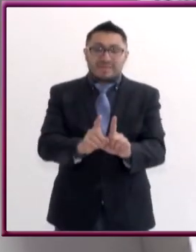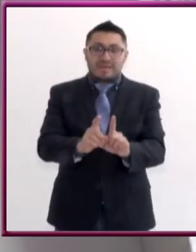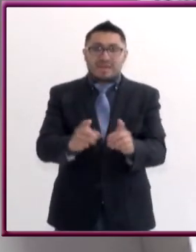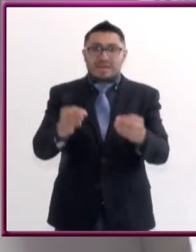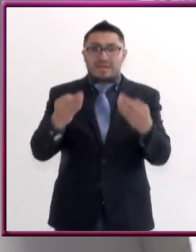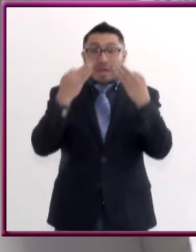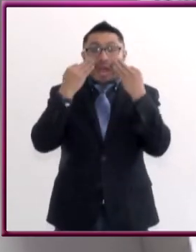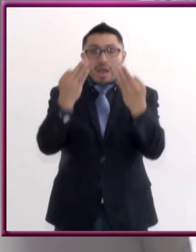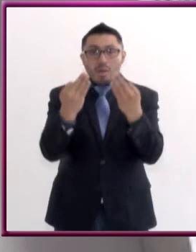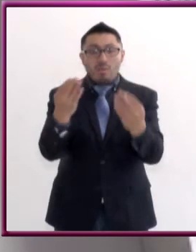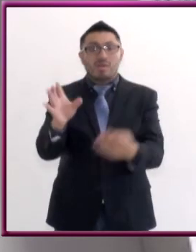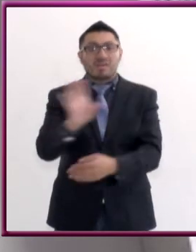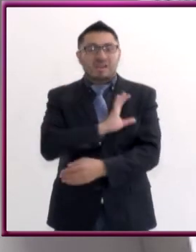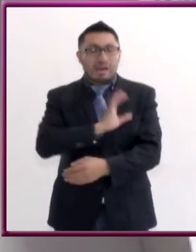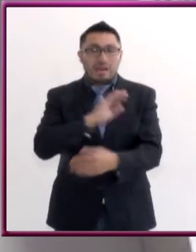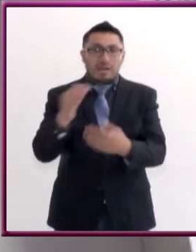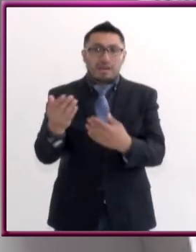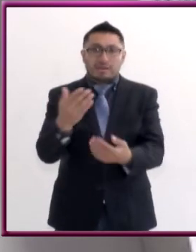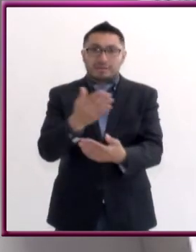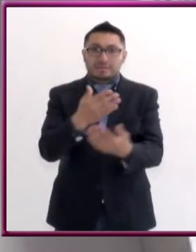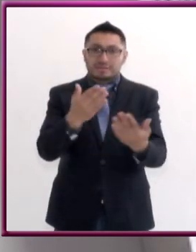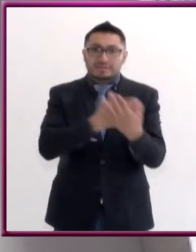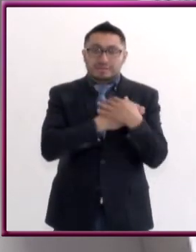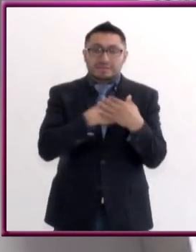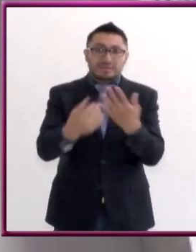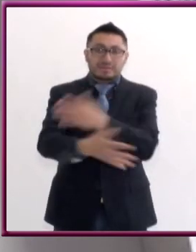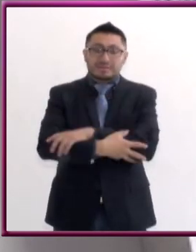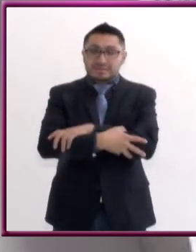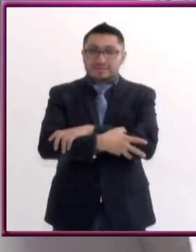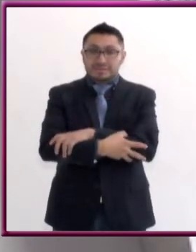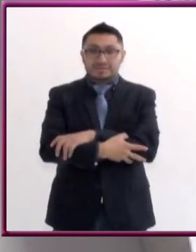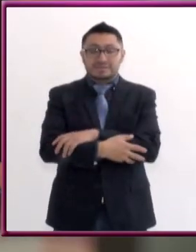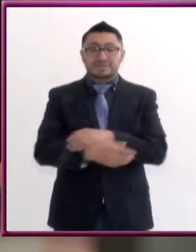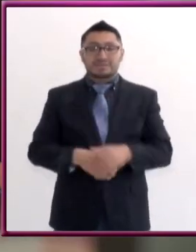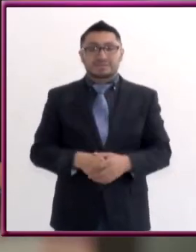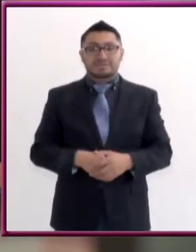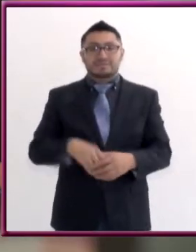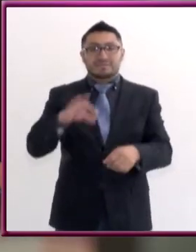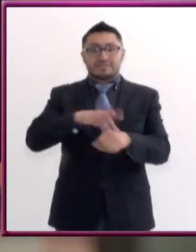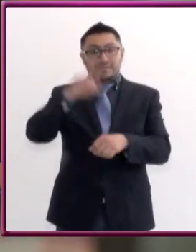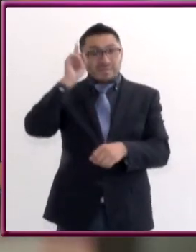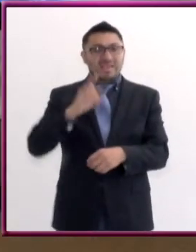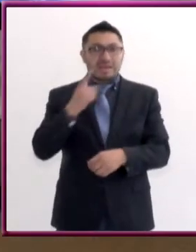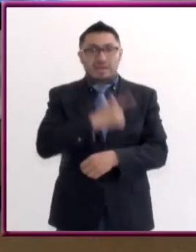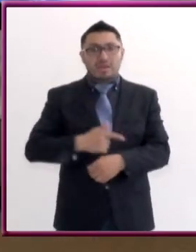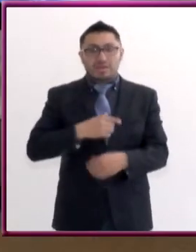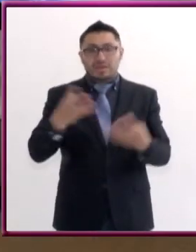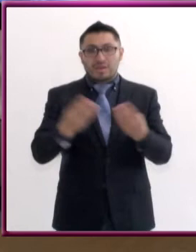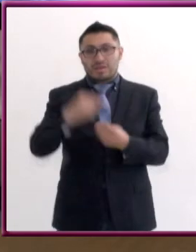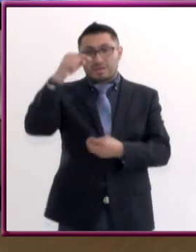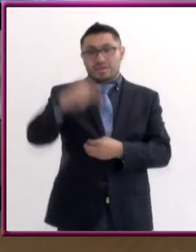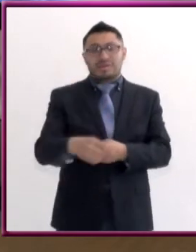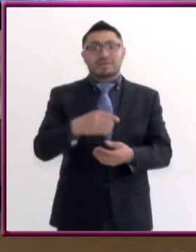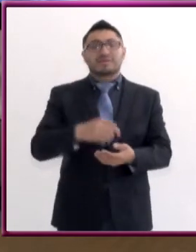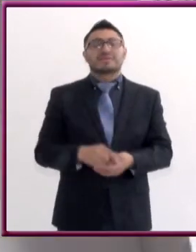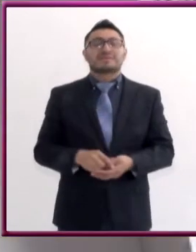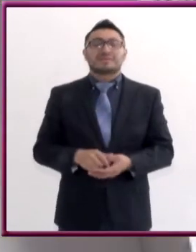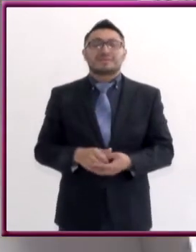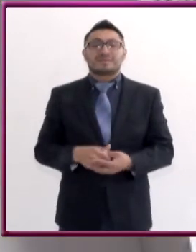las muestras, ¿no? de afecto en presencia. Doctora, fue un gusto tenerla aquí el día de